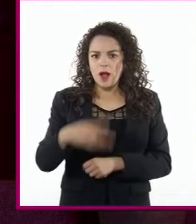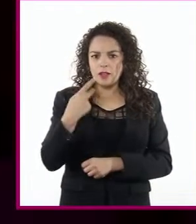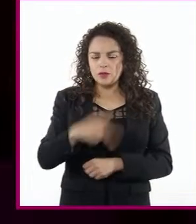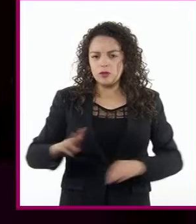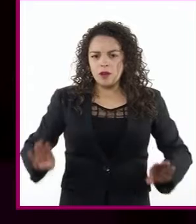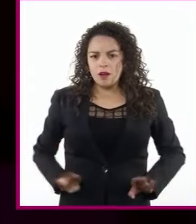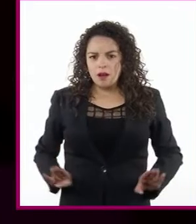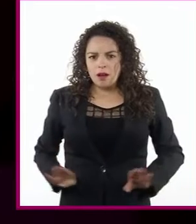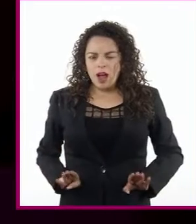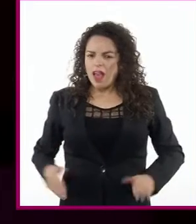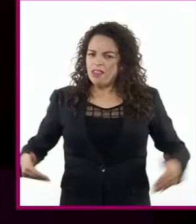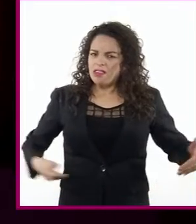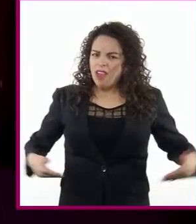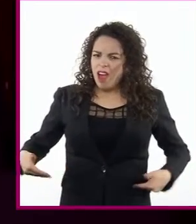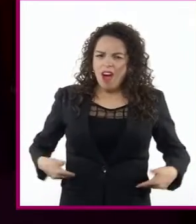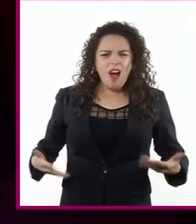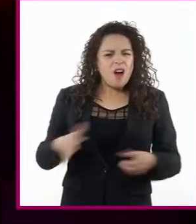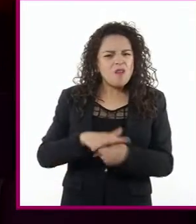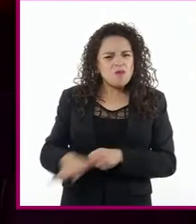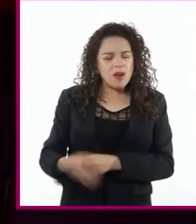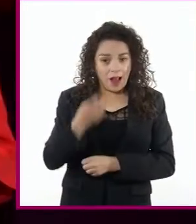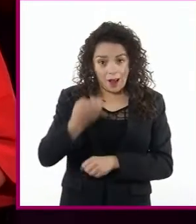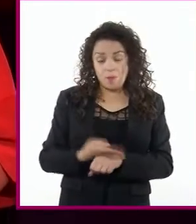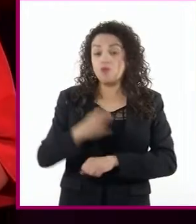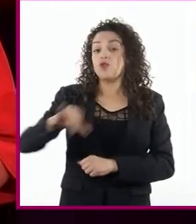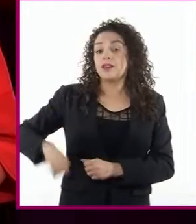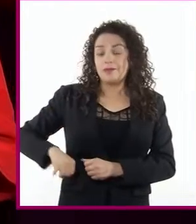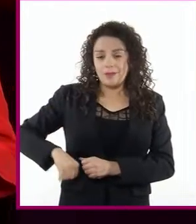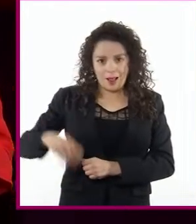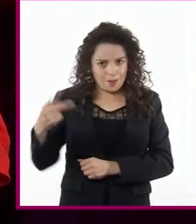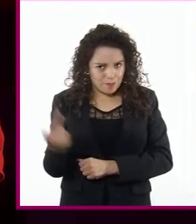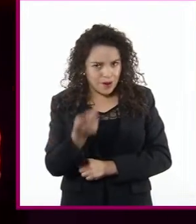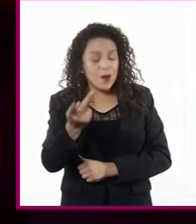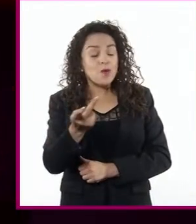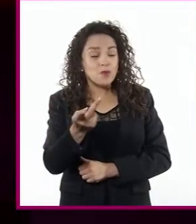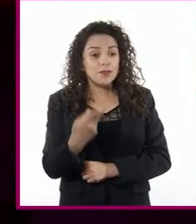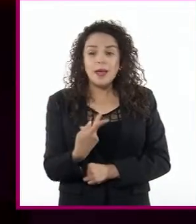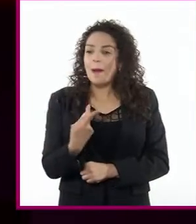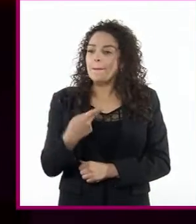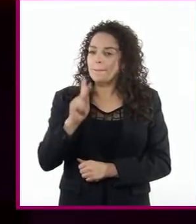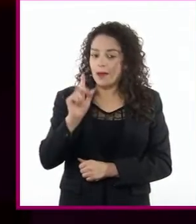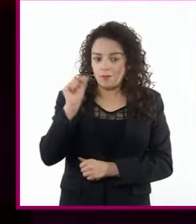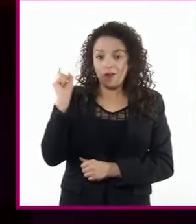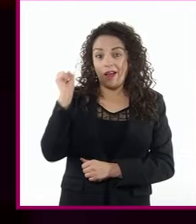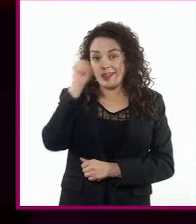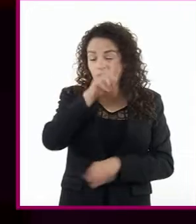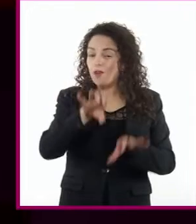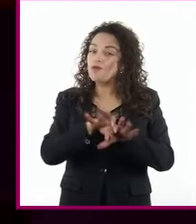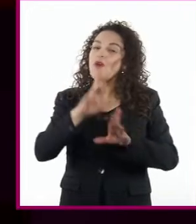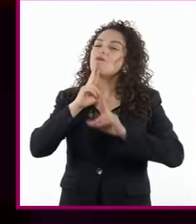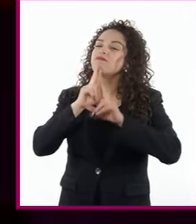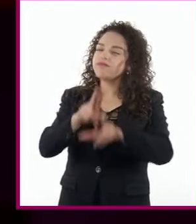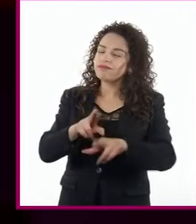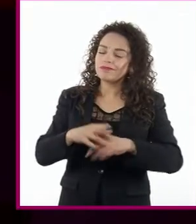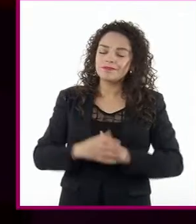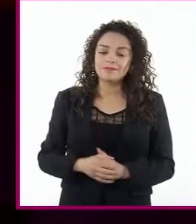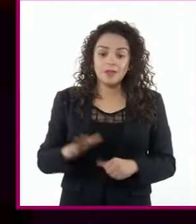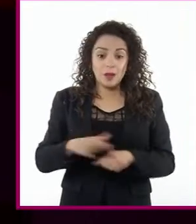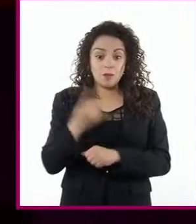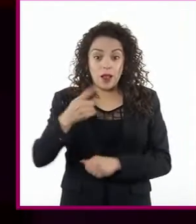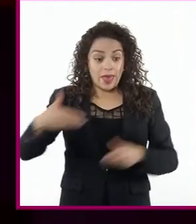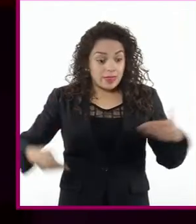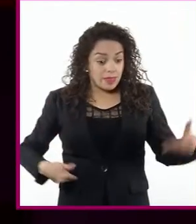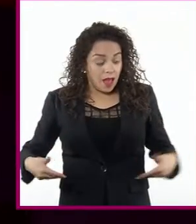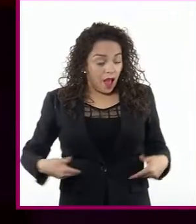teatrales? Interesante pregunta, pero un poco complicado de contestar, pues el teatro